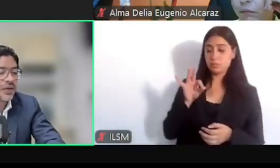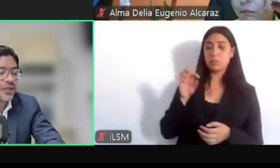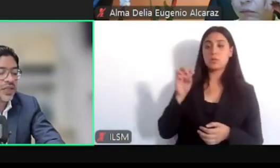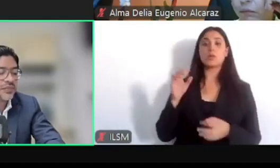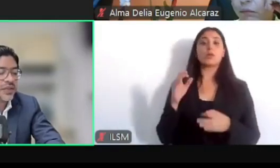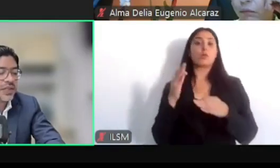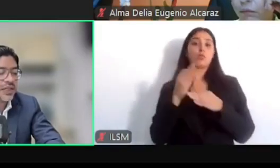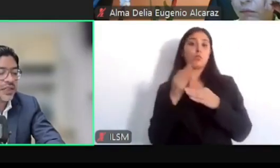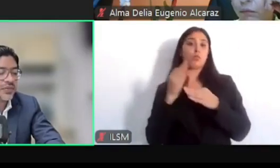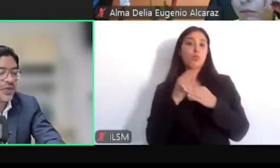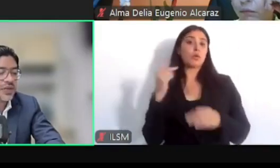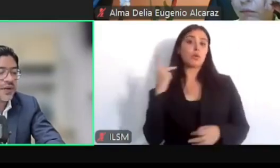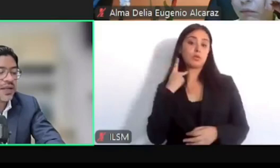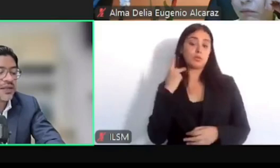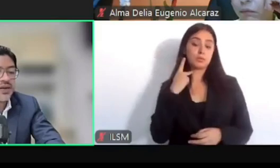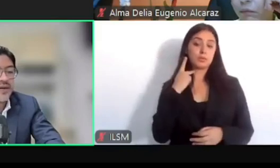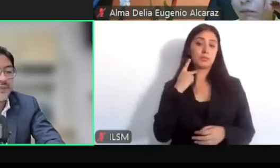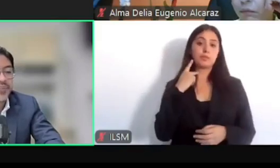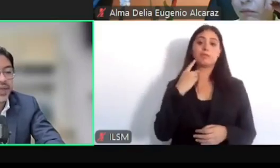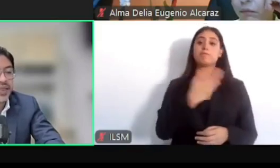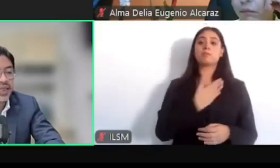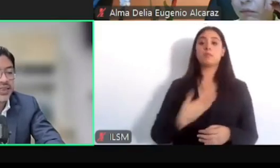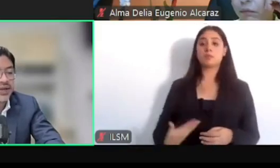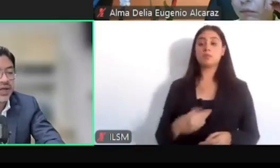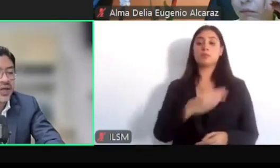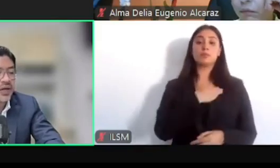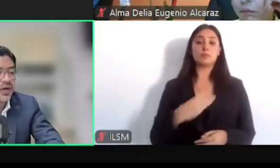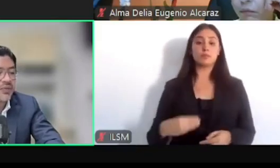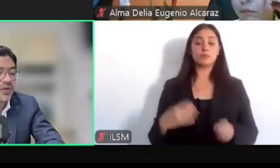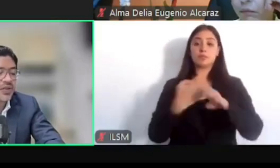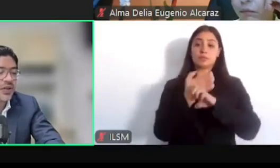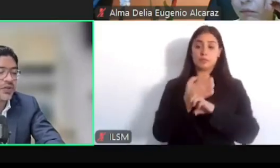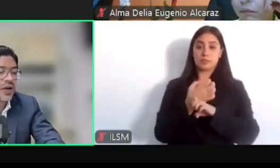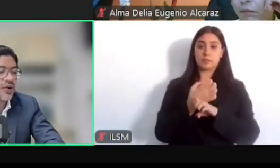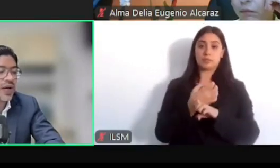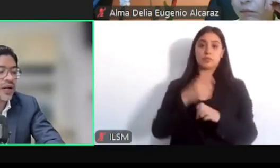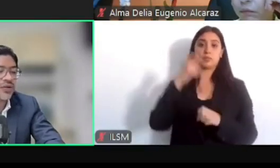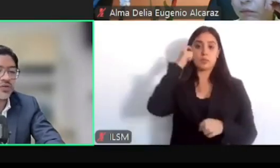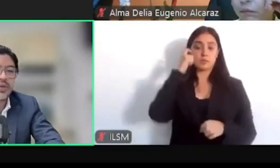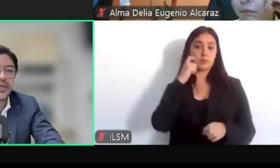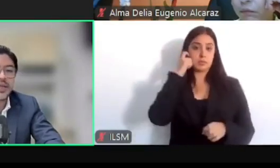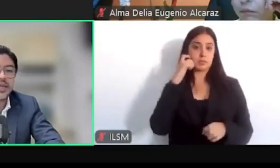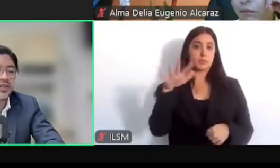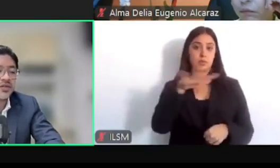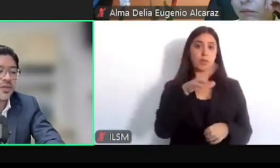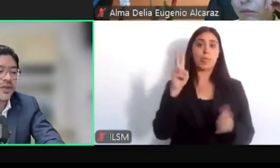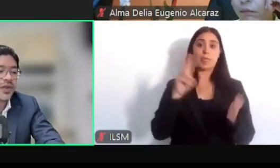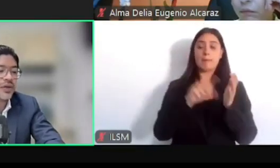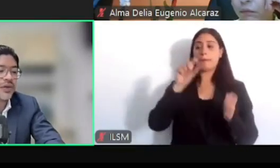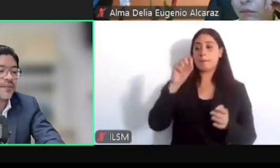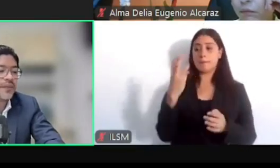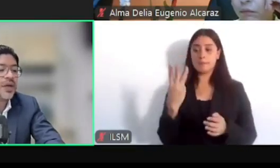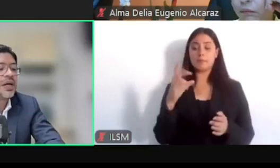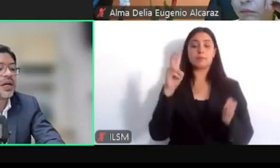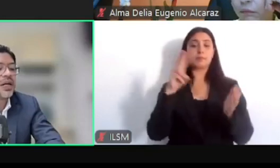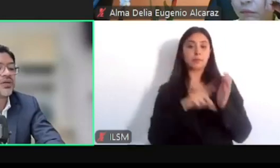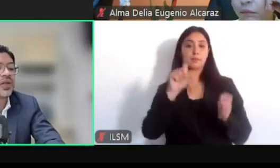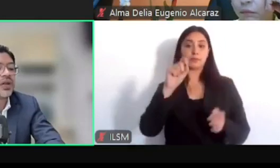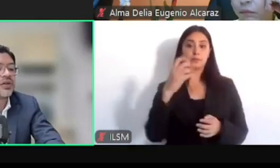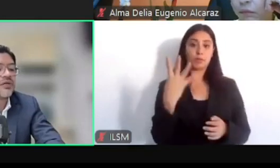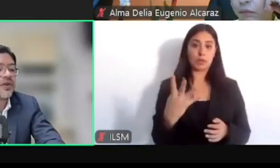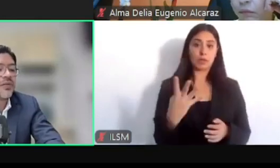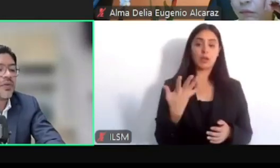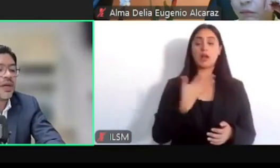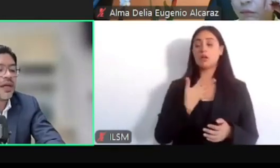candidaturas de las presidencias municipales en el Estado de Guerrero en el proceso electoral local 2023 2024